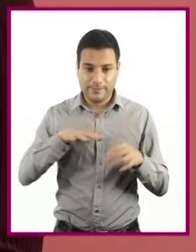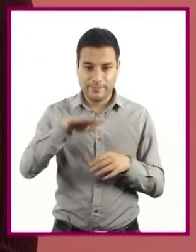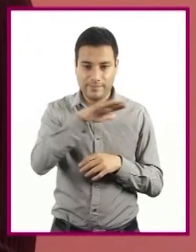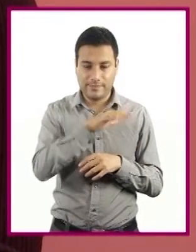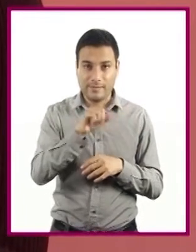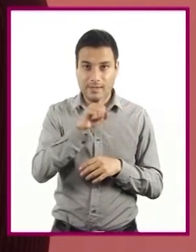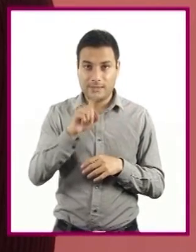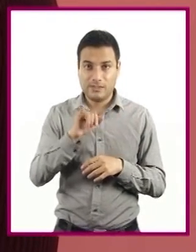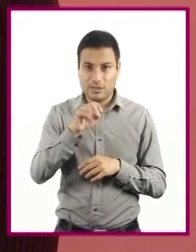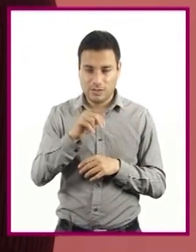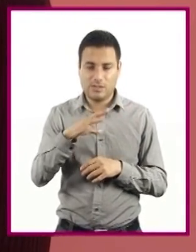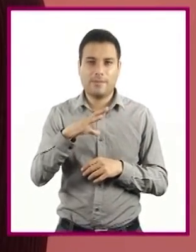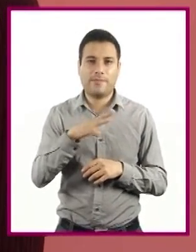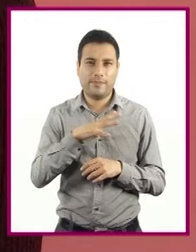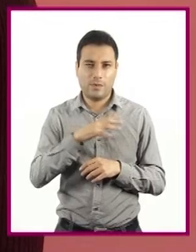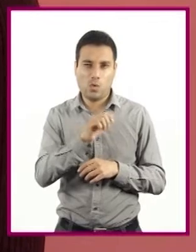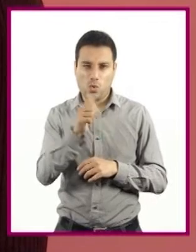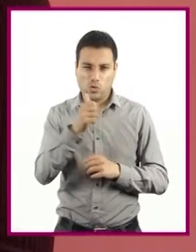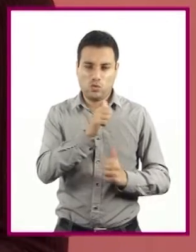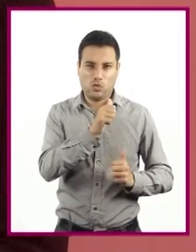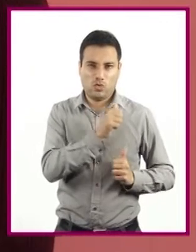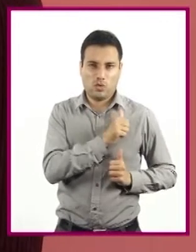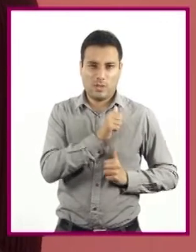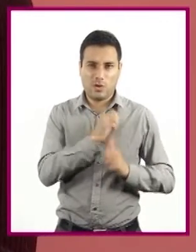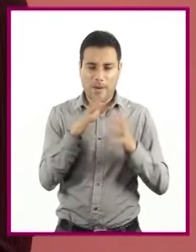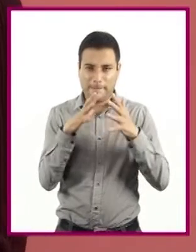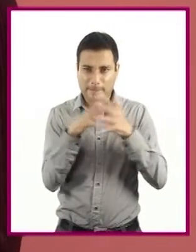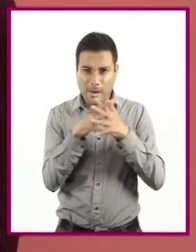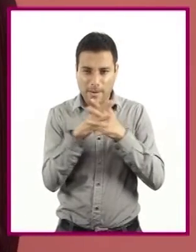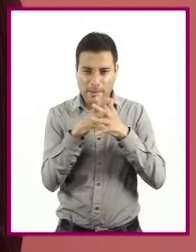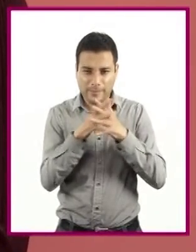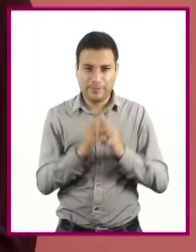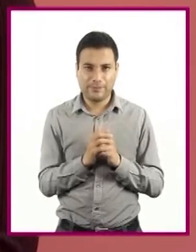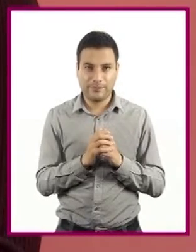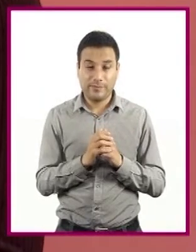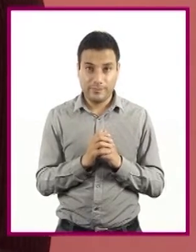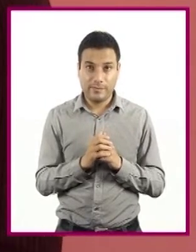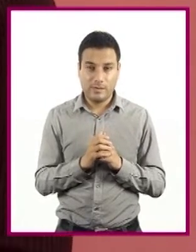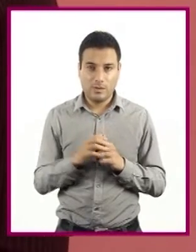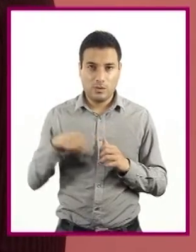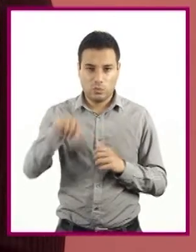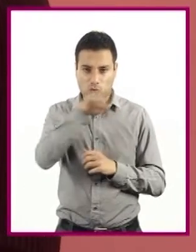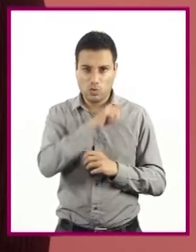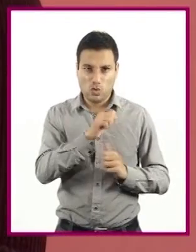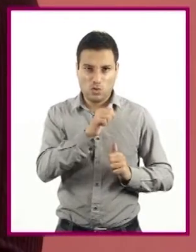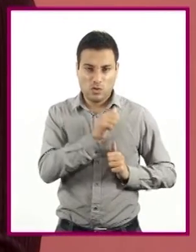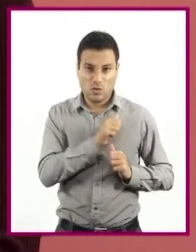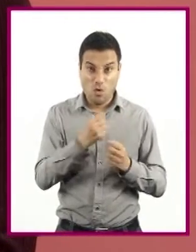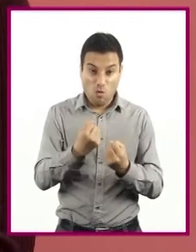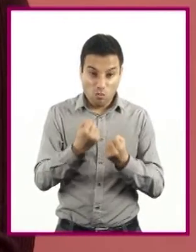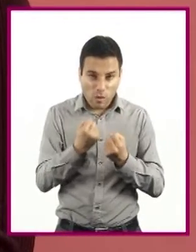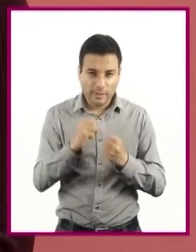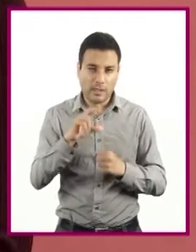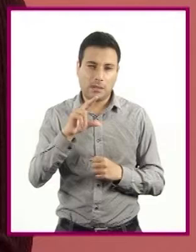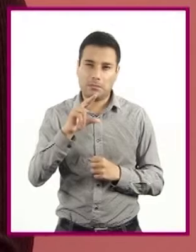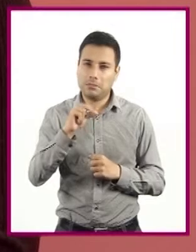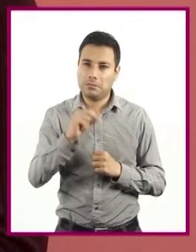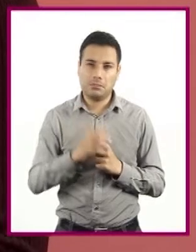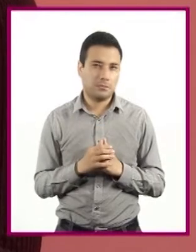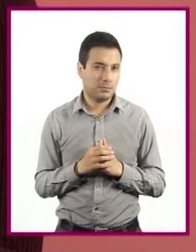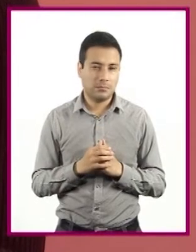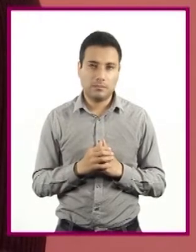por el numeroso ejército de otro estado. A pesar de sus fuerzas limitadas y gracias a la alta moral de sus soldados y